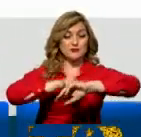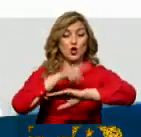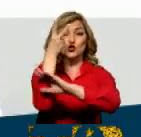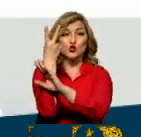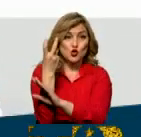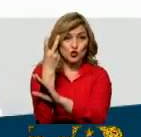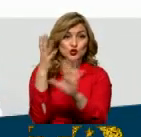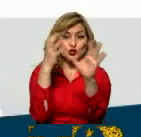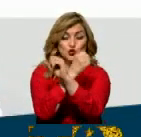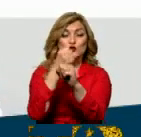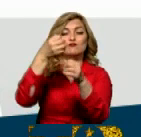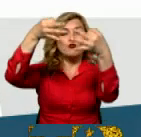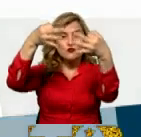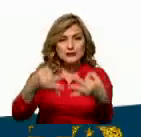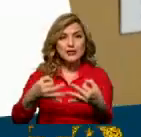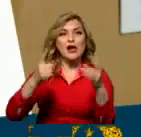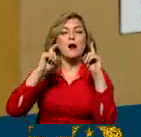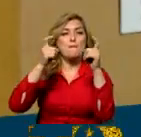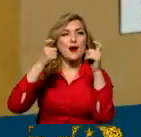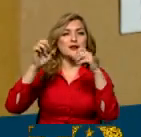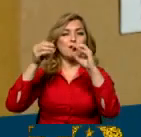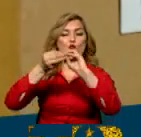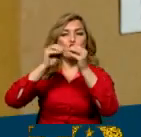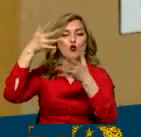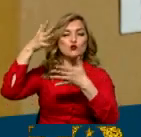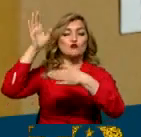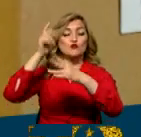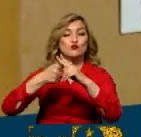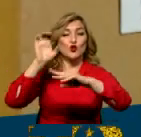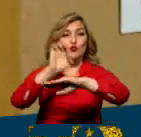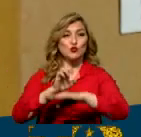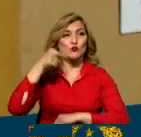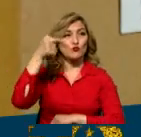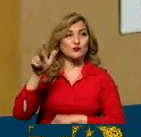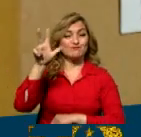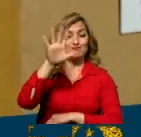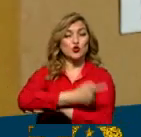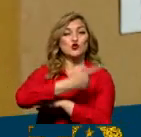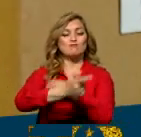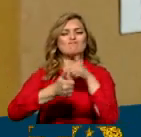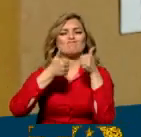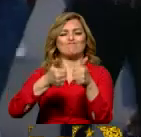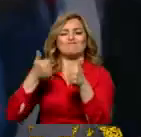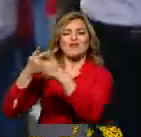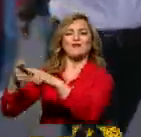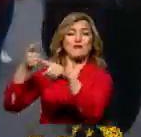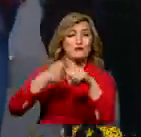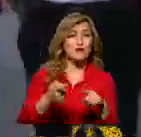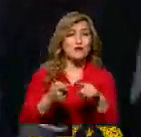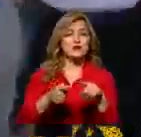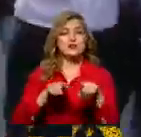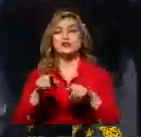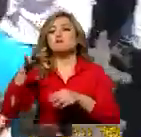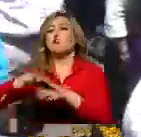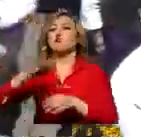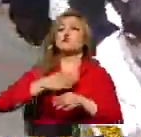inicia oficialmente la campaña electoral en Ecuador. Durante los próximos 35 días, todos los candidatos a todas las dignidades buscarán ganar el